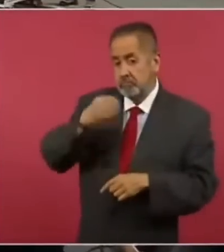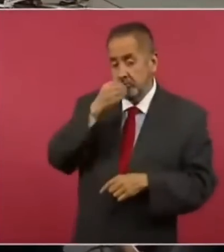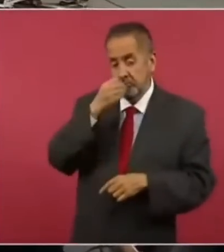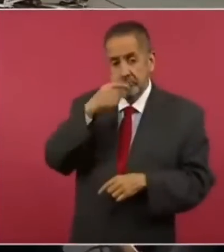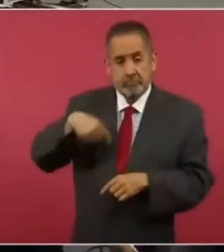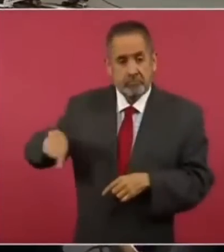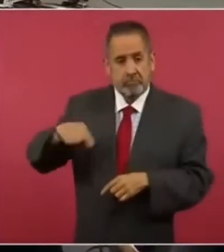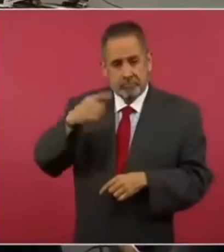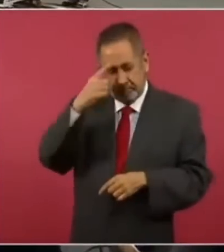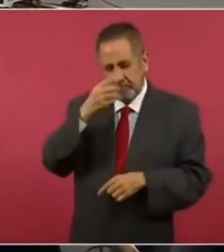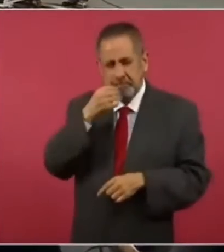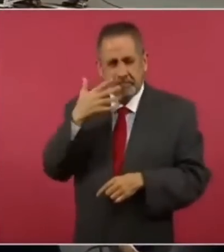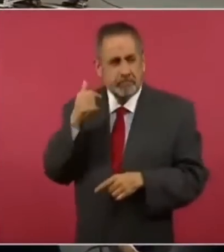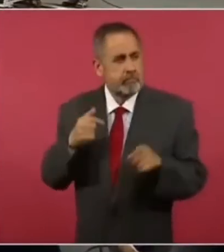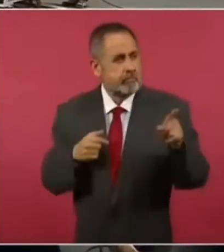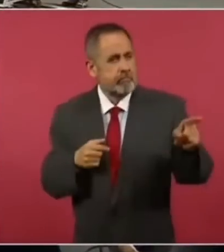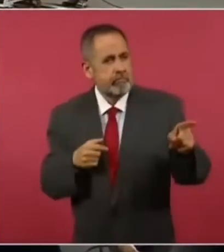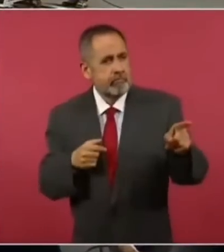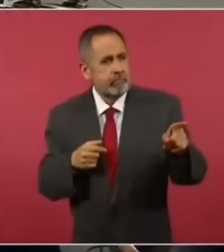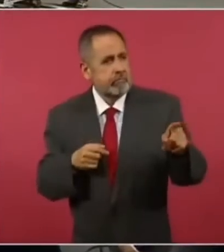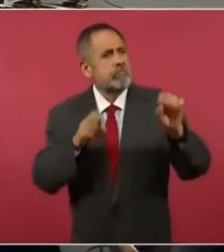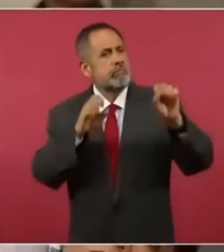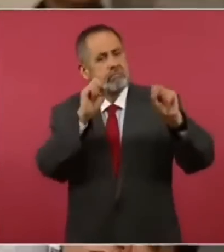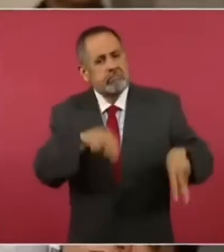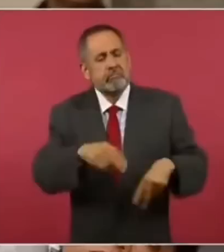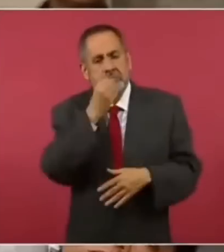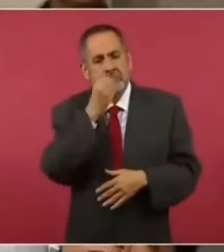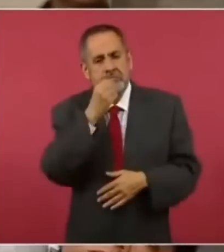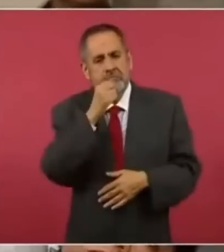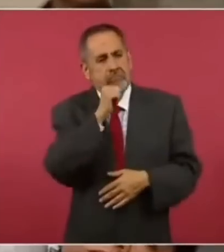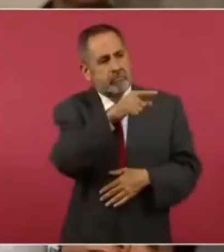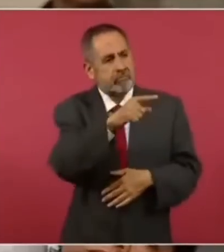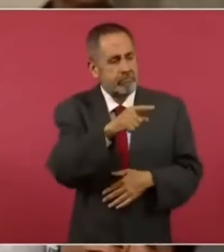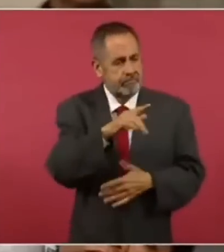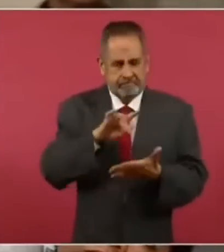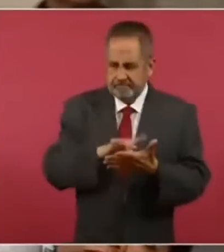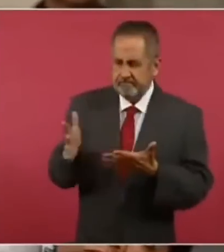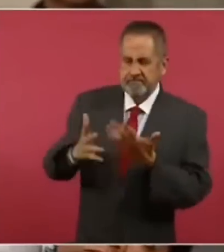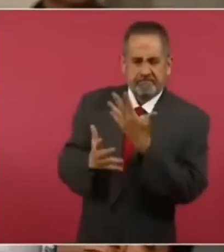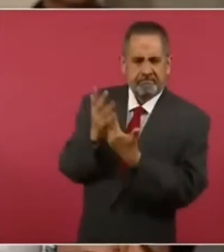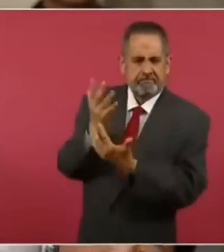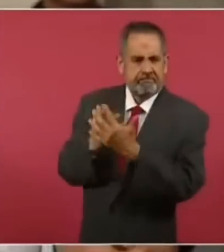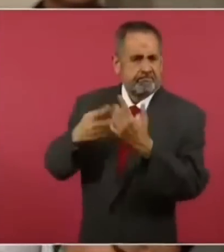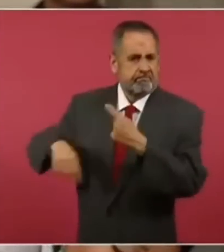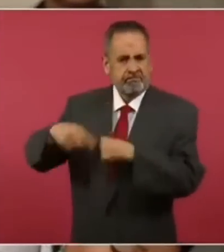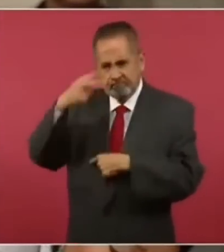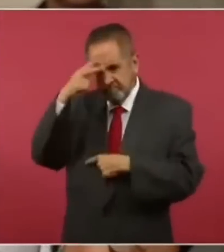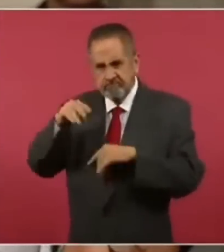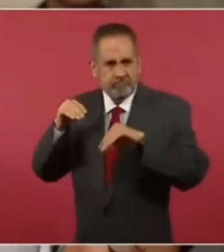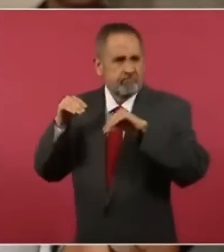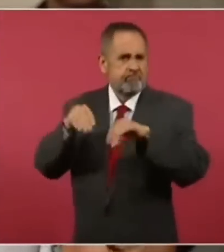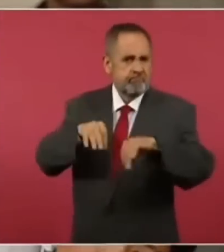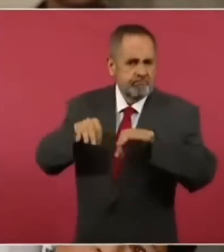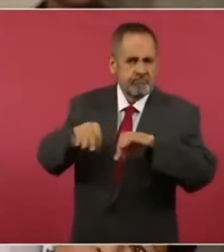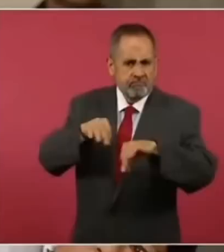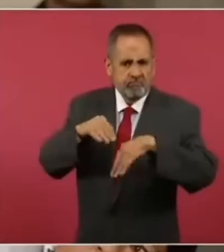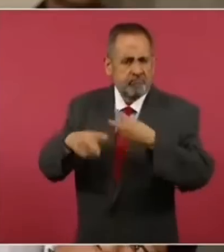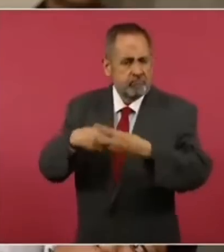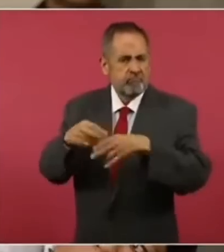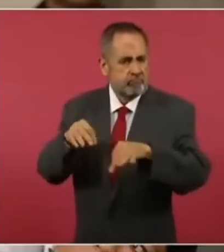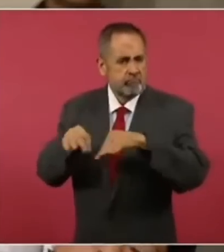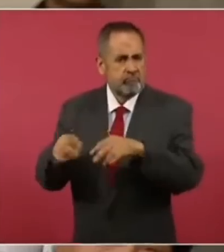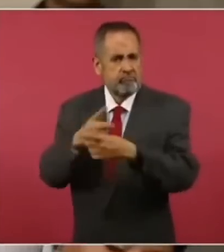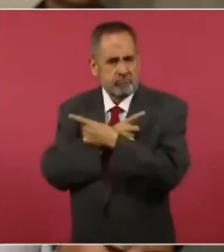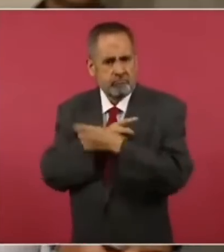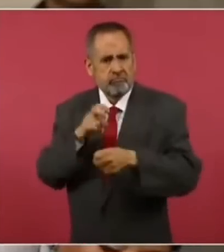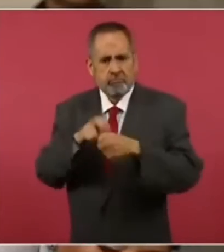comida de gato, ellos se quedarían sin comer, sin la mano de obra de los mexicanos y mexicanas que se ganan la vida decentemente